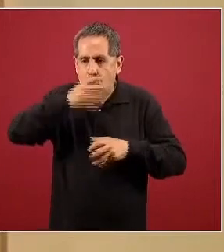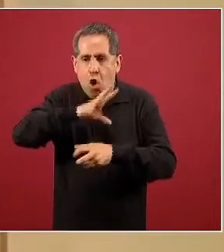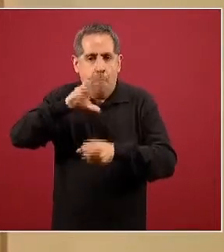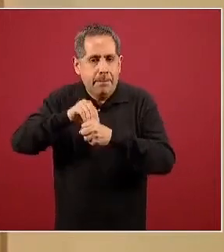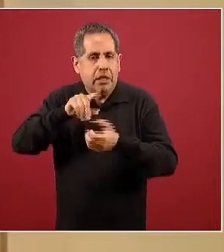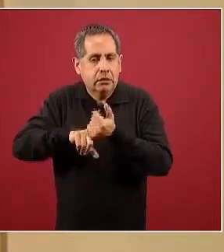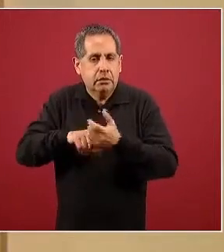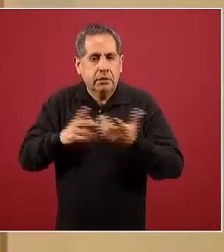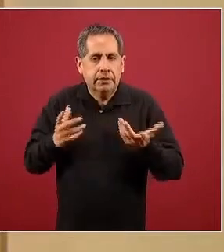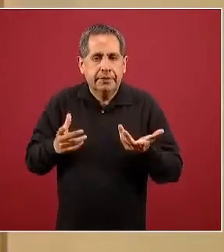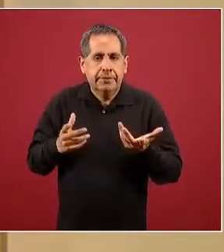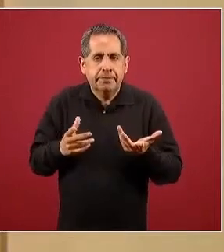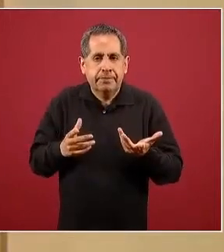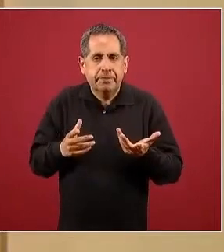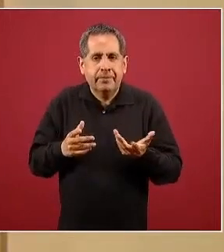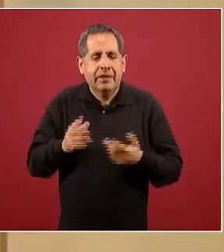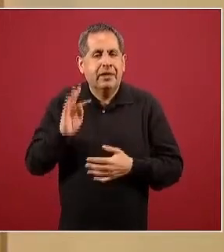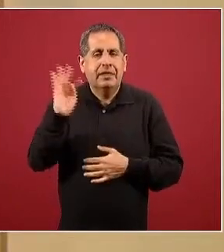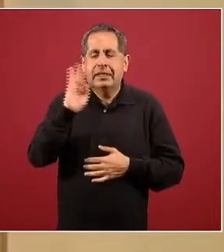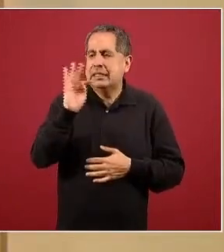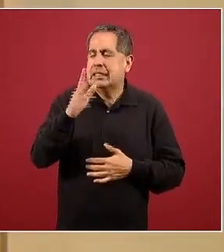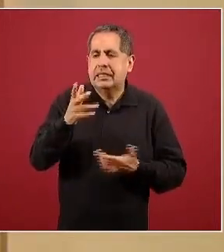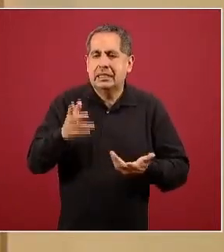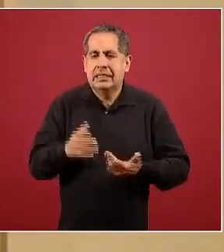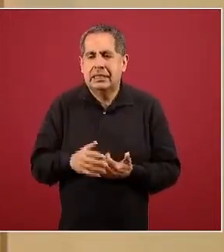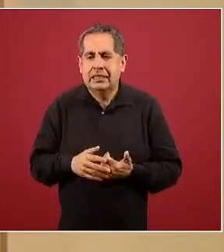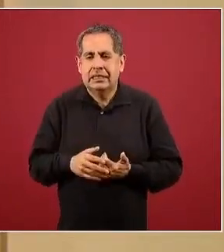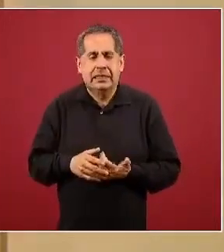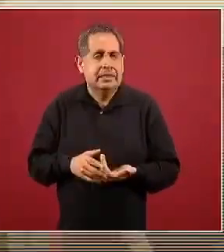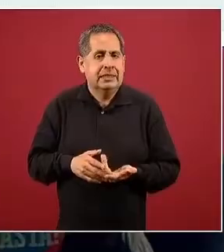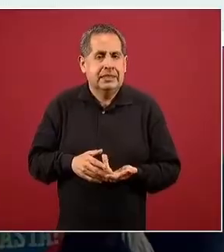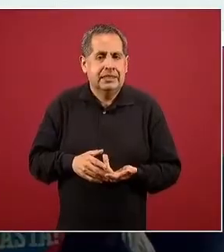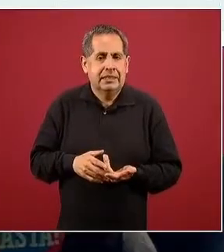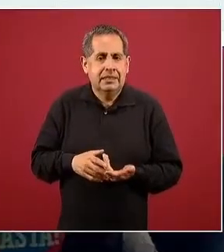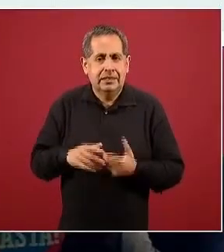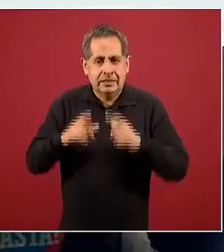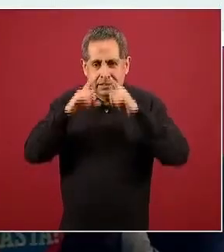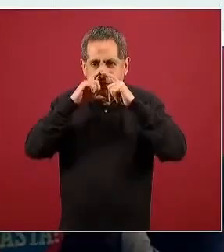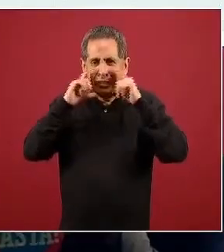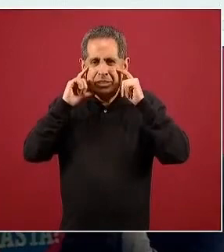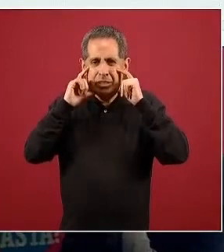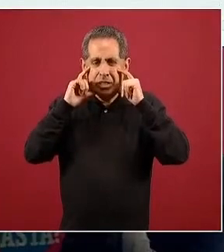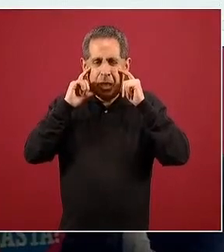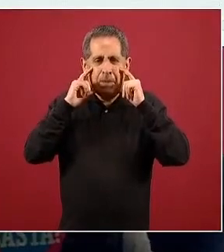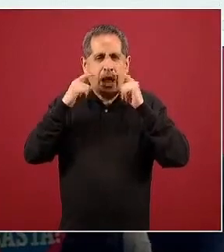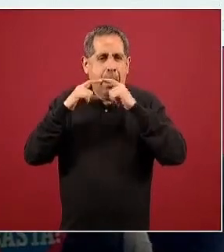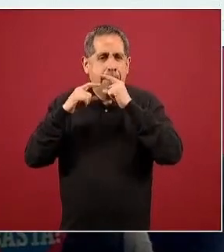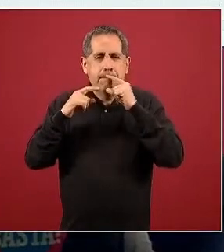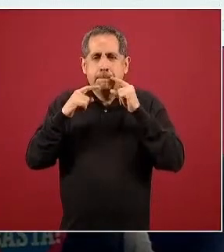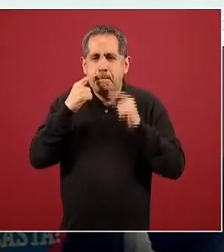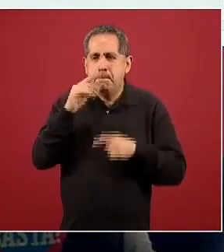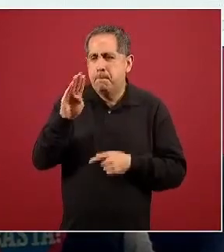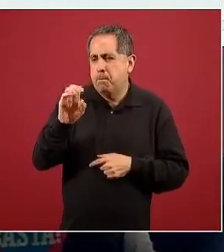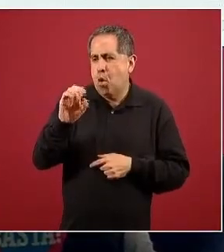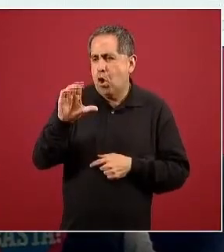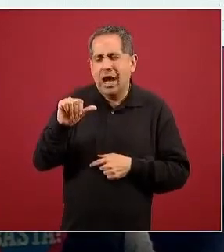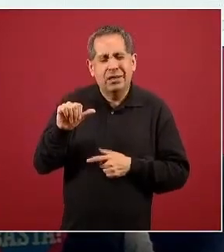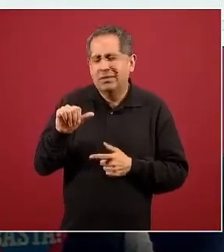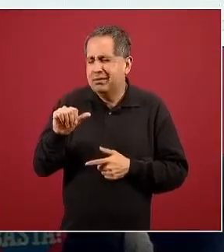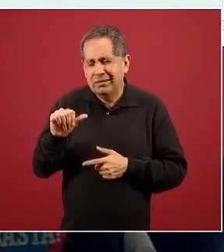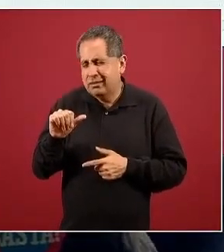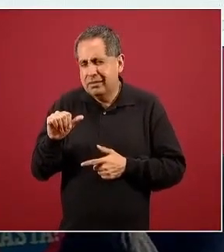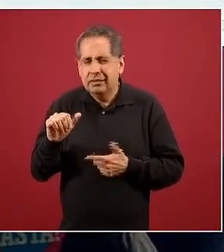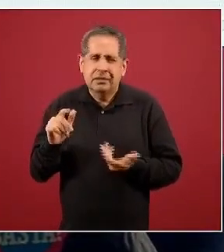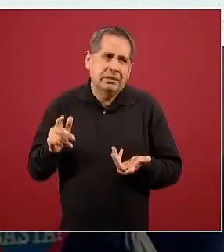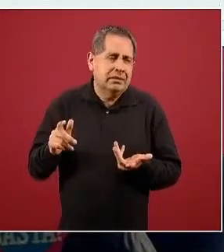Aunque la barrera o aunque el instrumento se llame cubreboca, a lo mejor